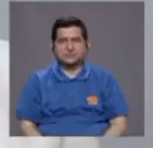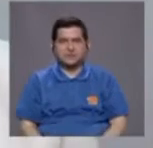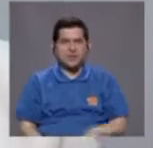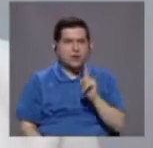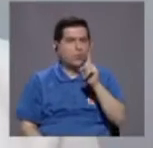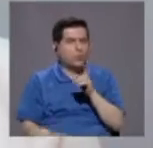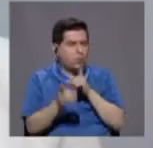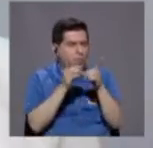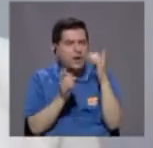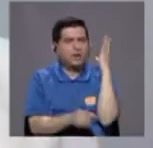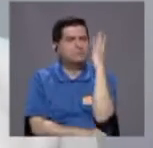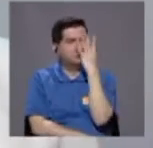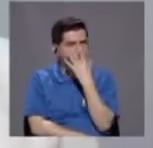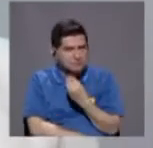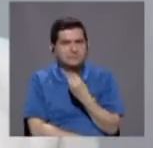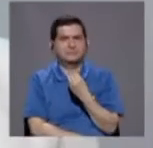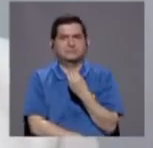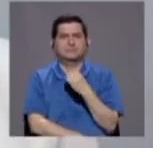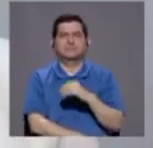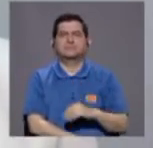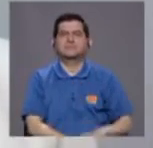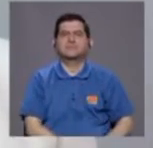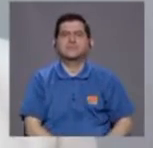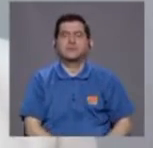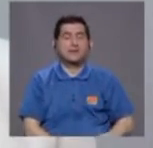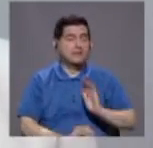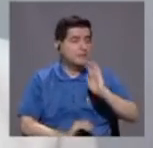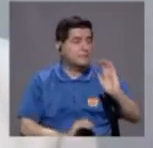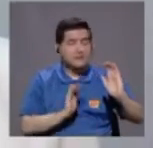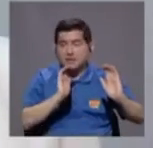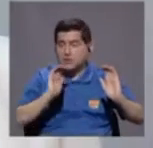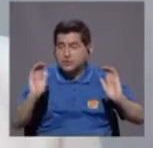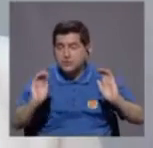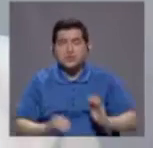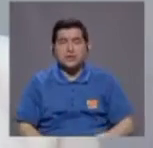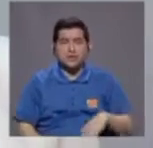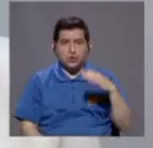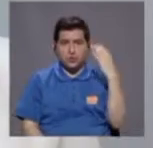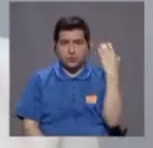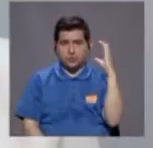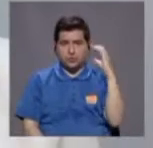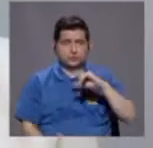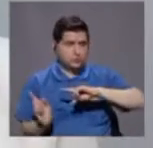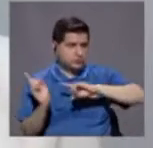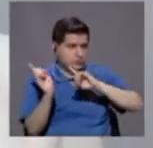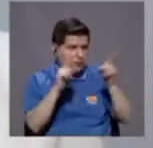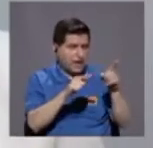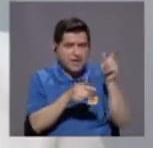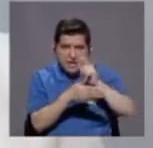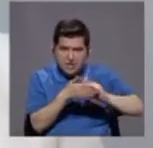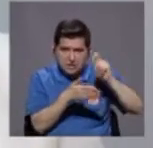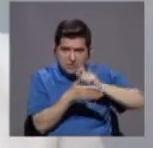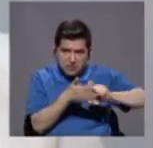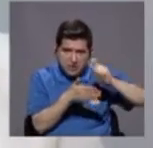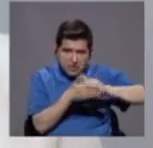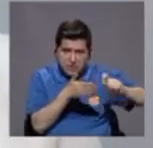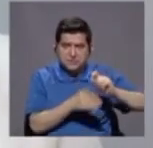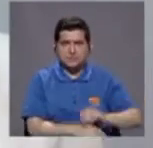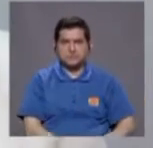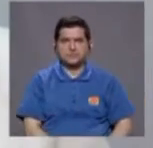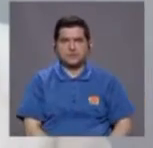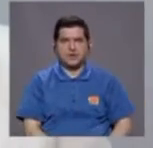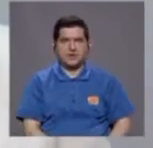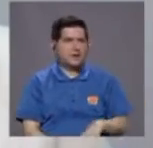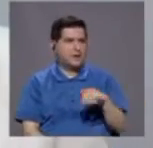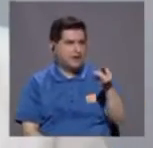muy bonita de los niños de Cartago que iban a esas escuelas en